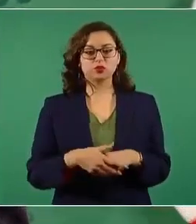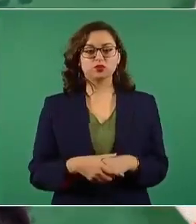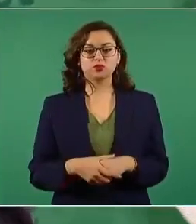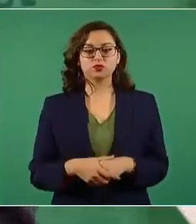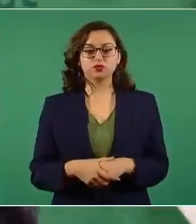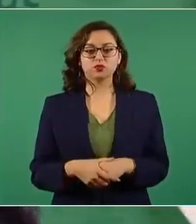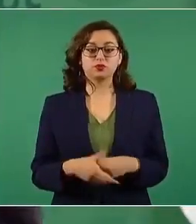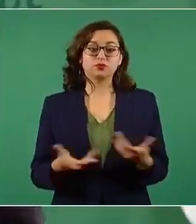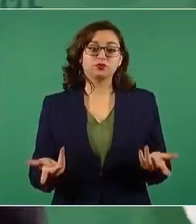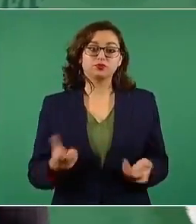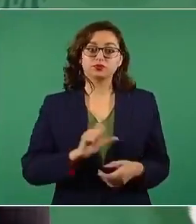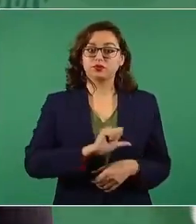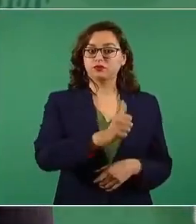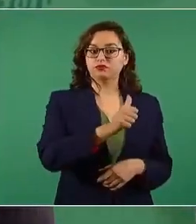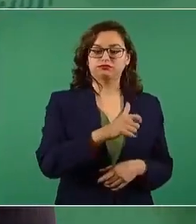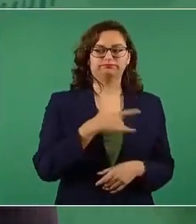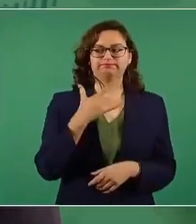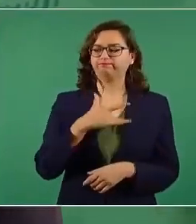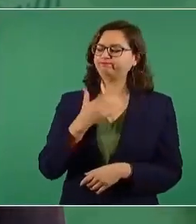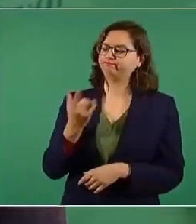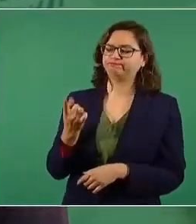Y hubieron otras opiniones.